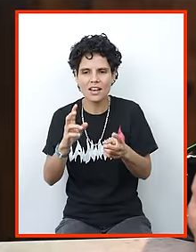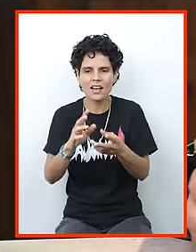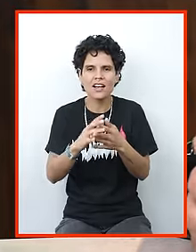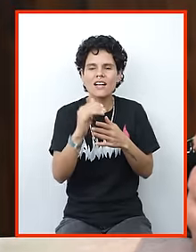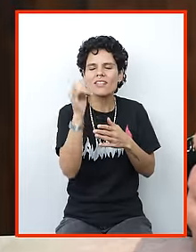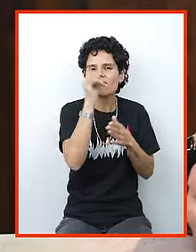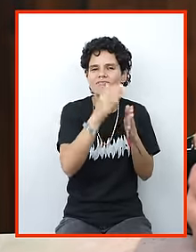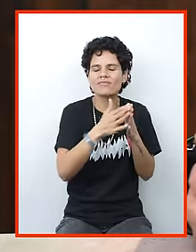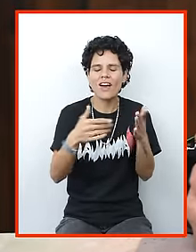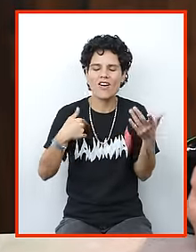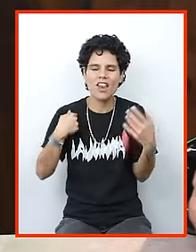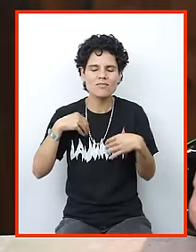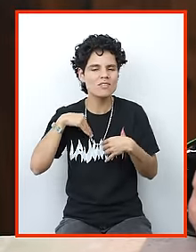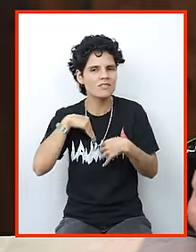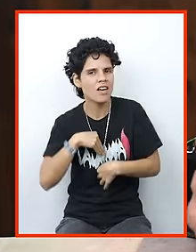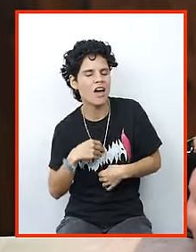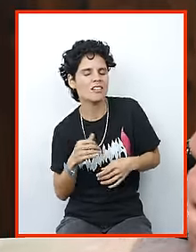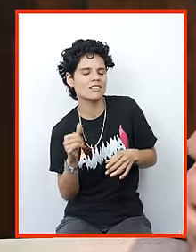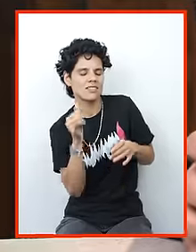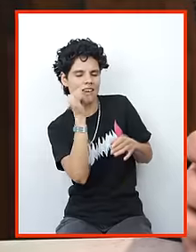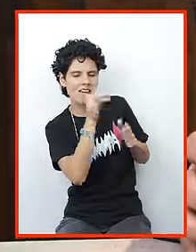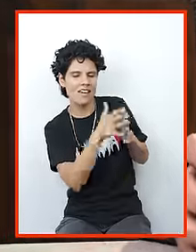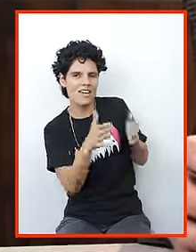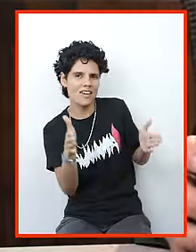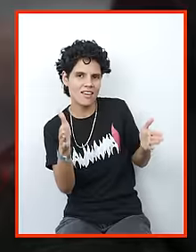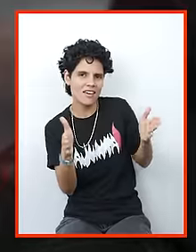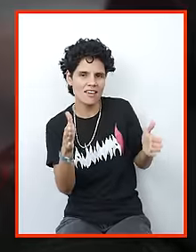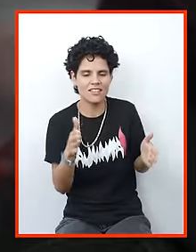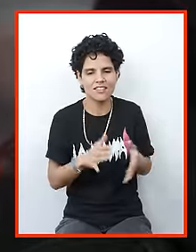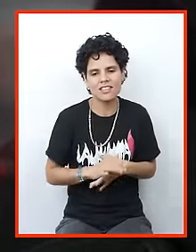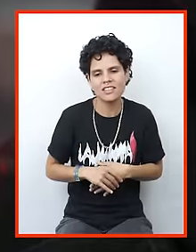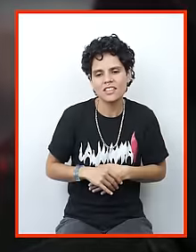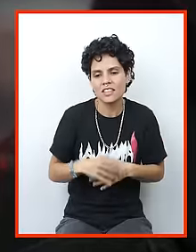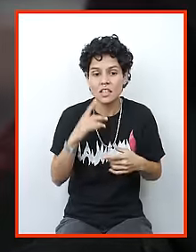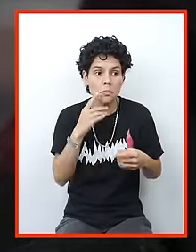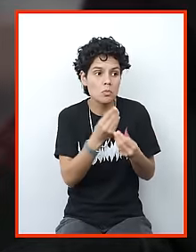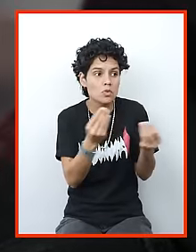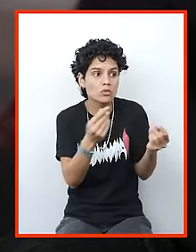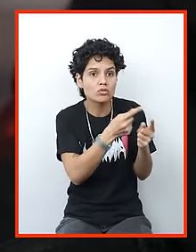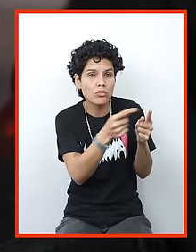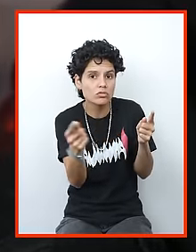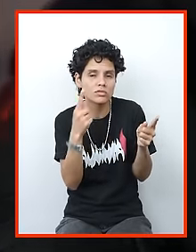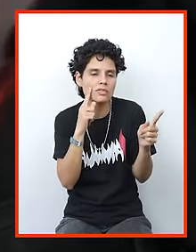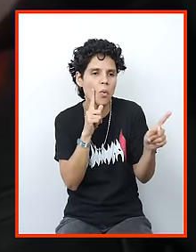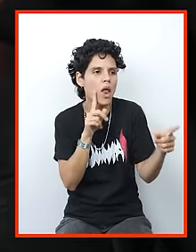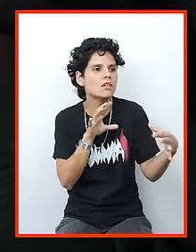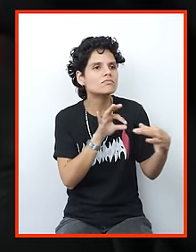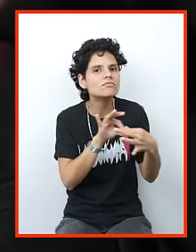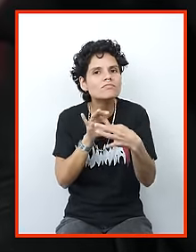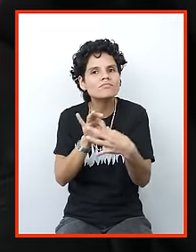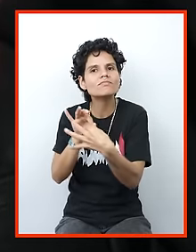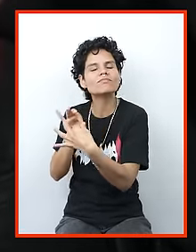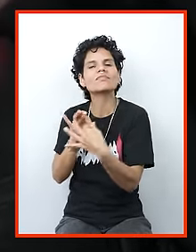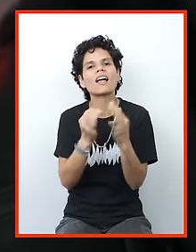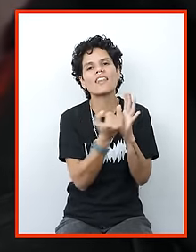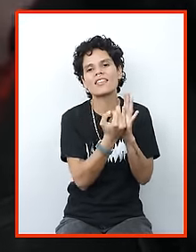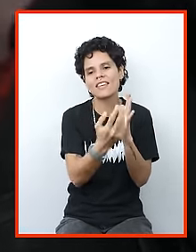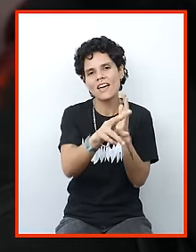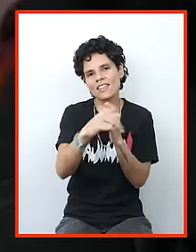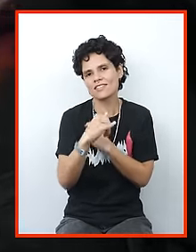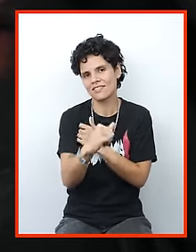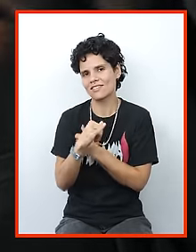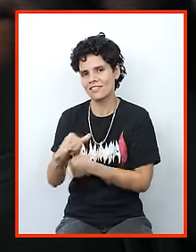Que, un concepto. Claro, un concepto. Entonces, que identifica a mucha gente. Claro, y al final nosotros pasamos por esta vida, después nos vamos